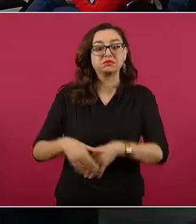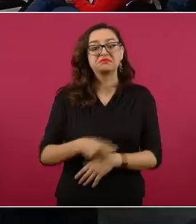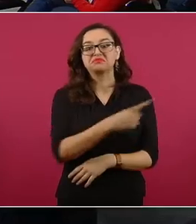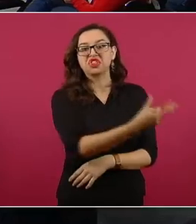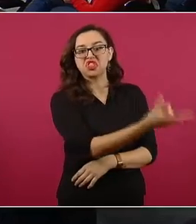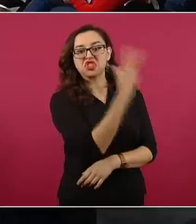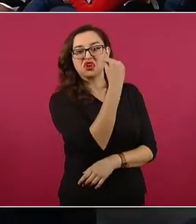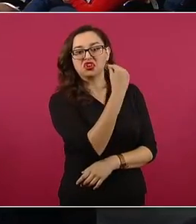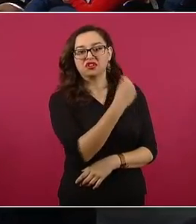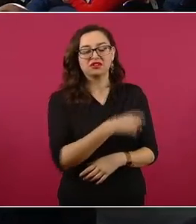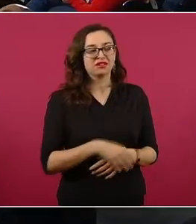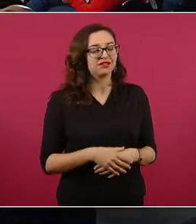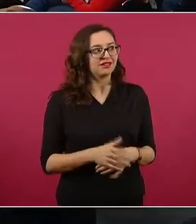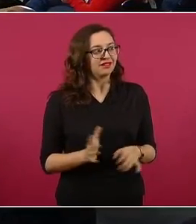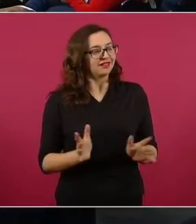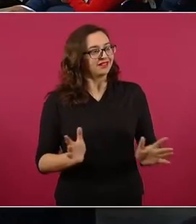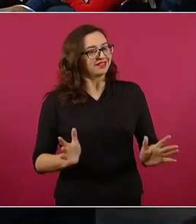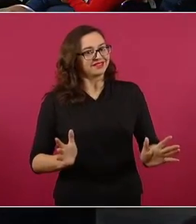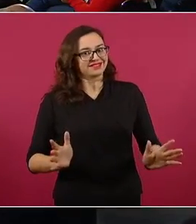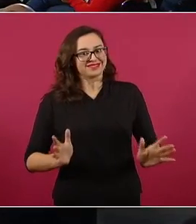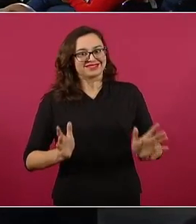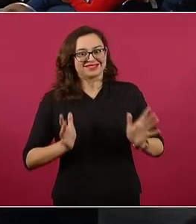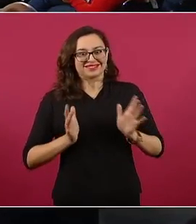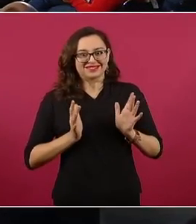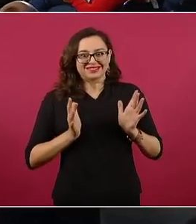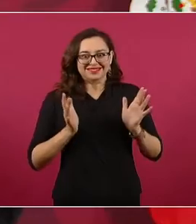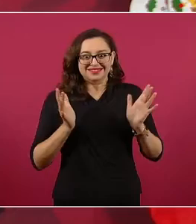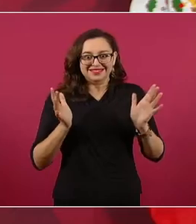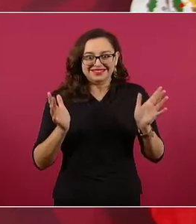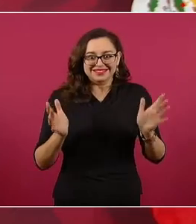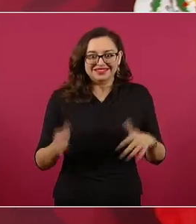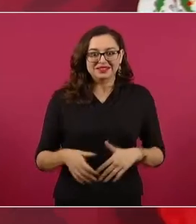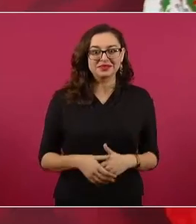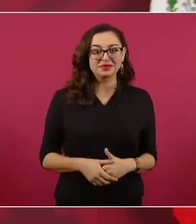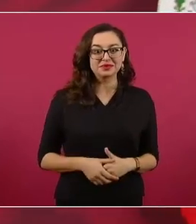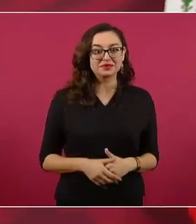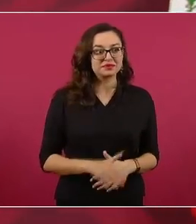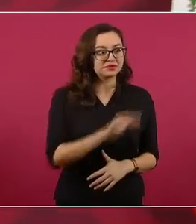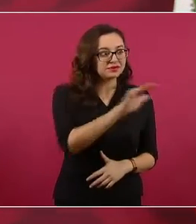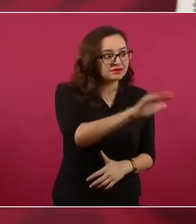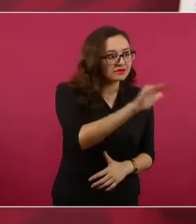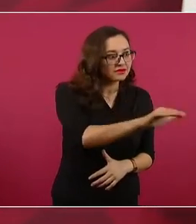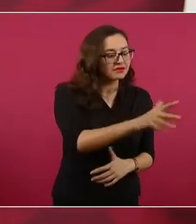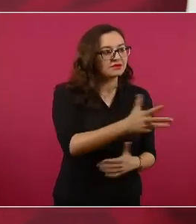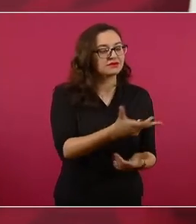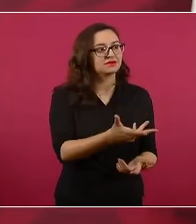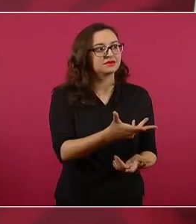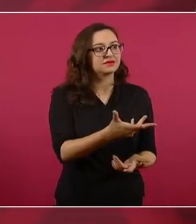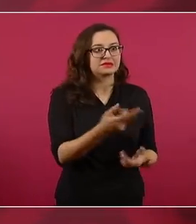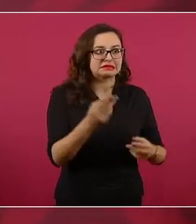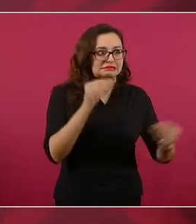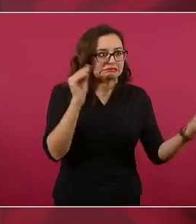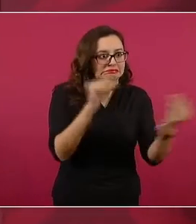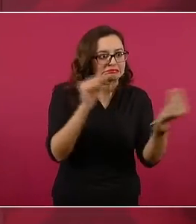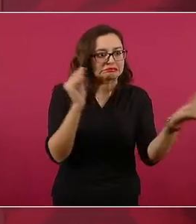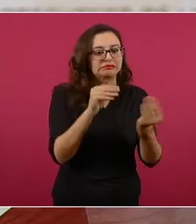batallar. Nos dieron la concesión para los pueblos más apartados.